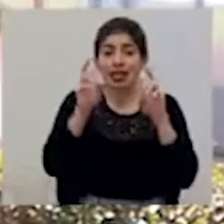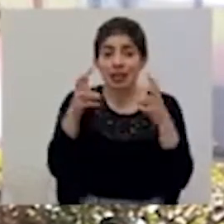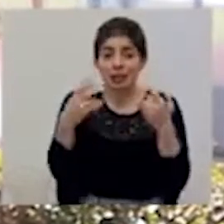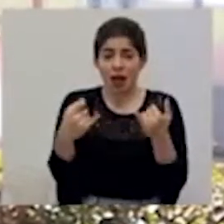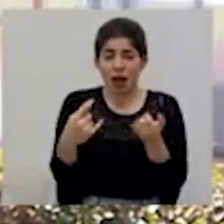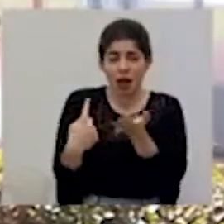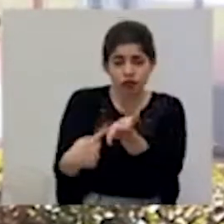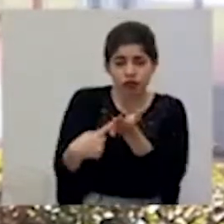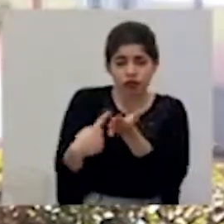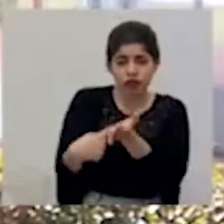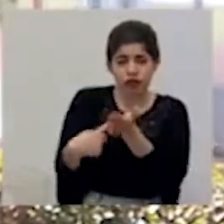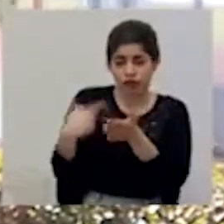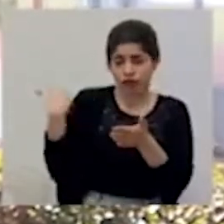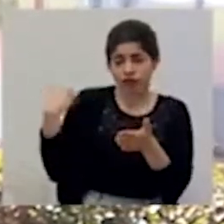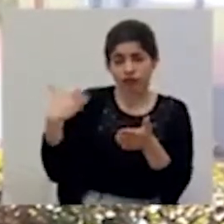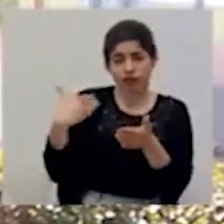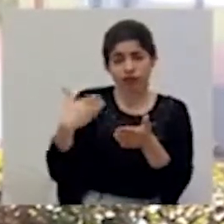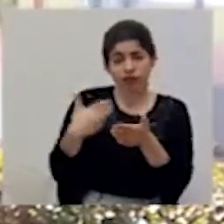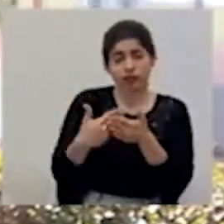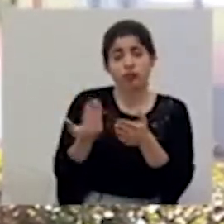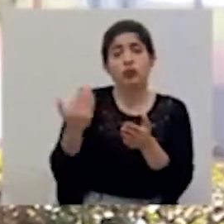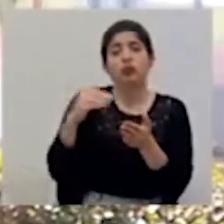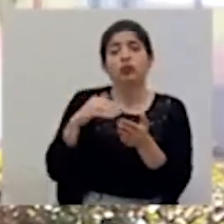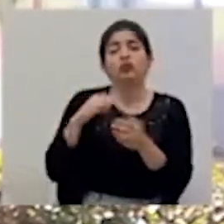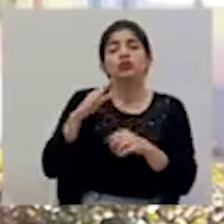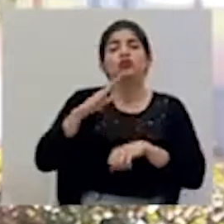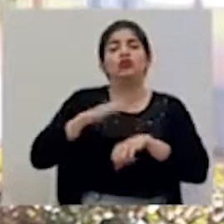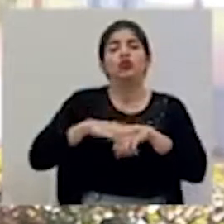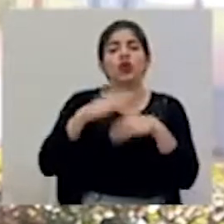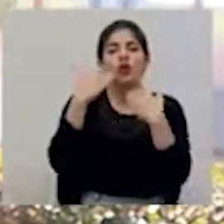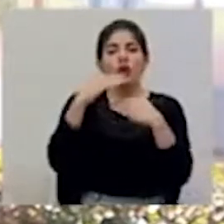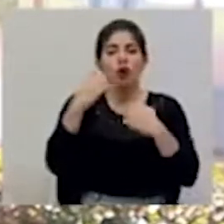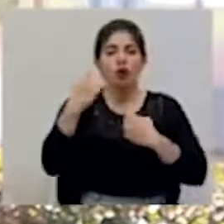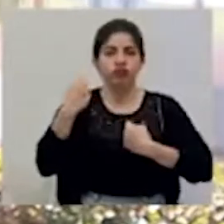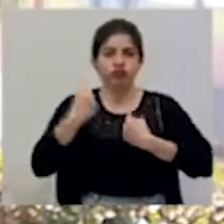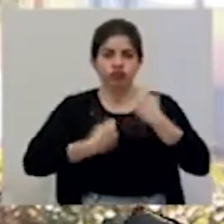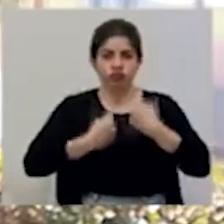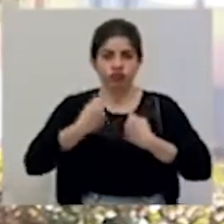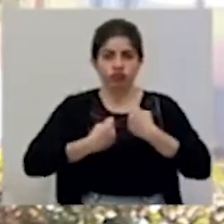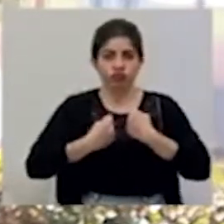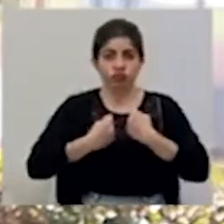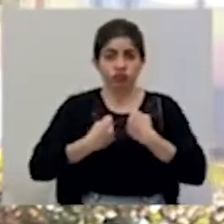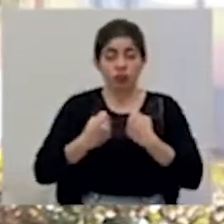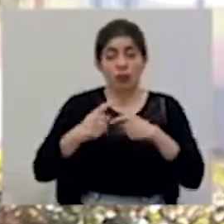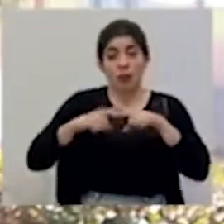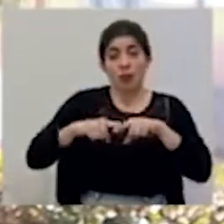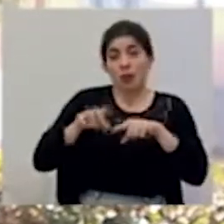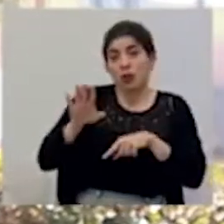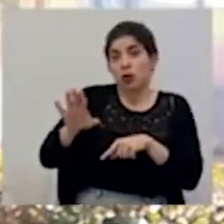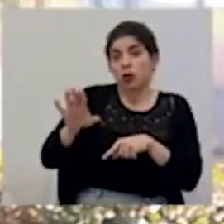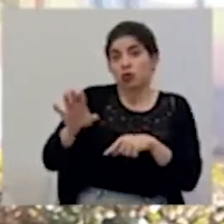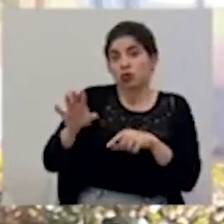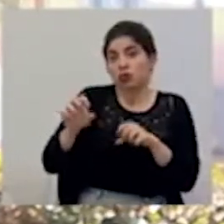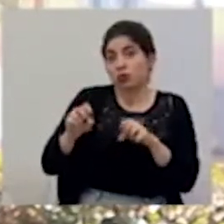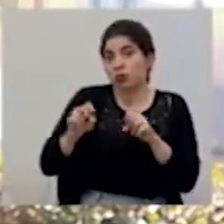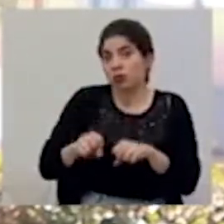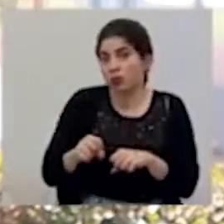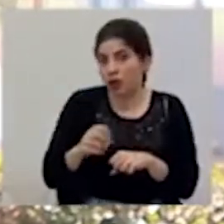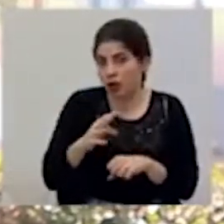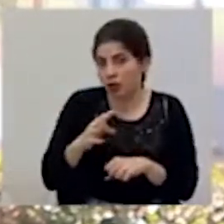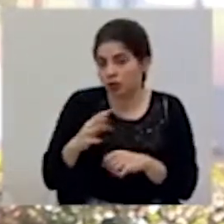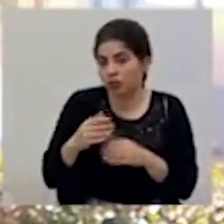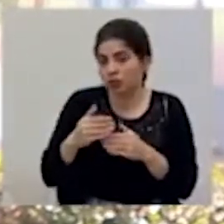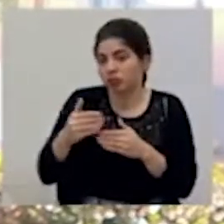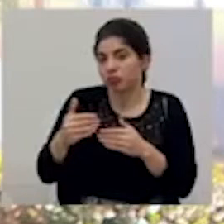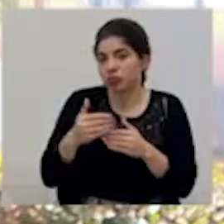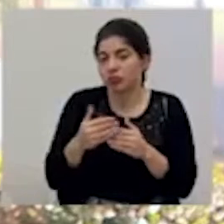discutiendo en estos días sobre la restricción vehicular, hasta donde le den sus alcances, ¿verdad? Evidentemente, quisiéramos